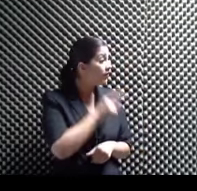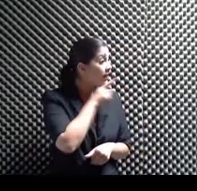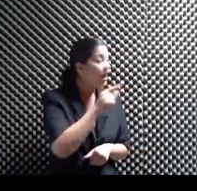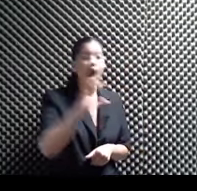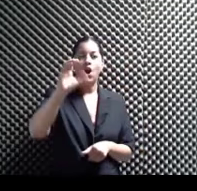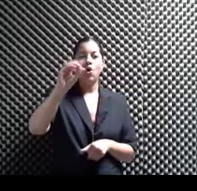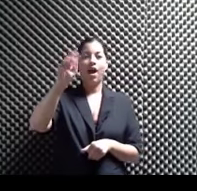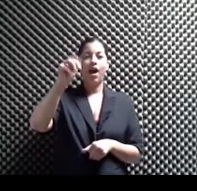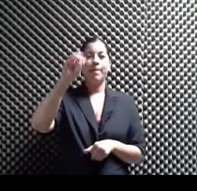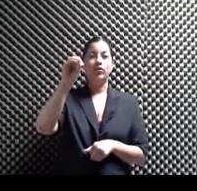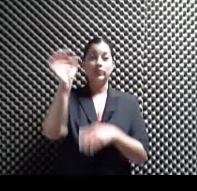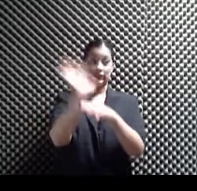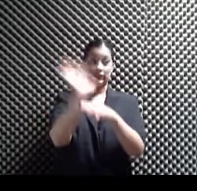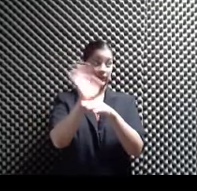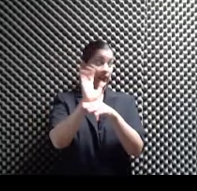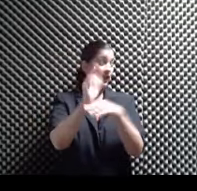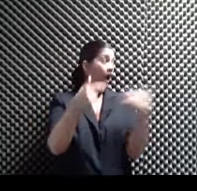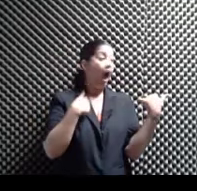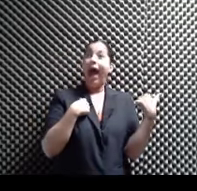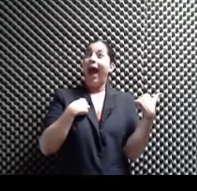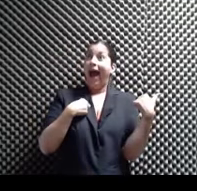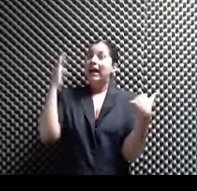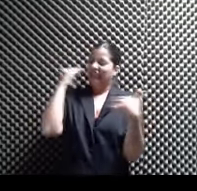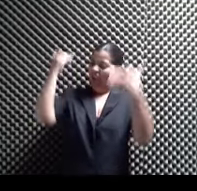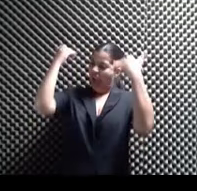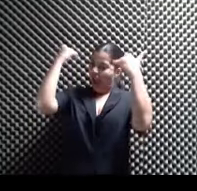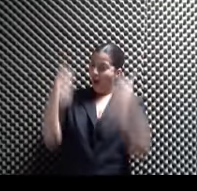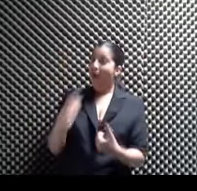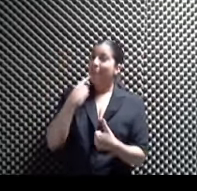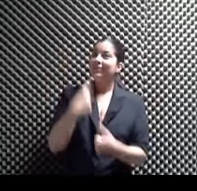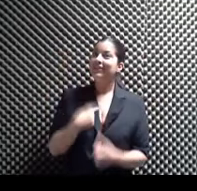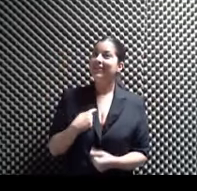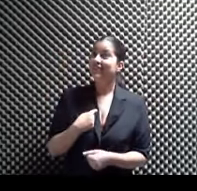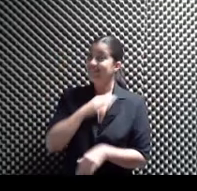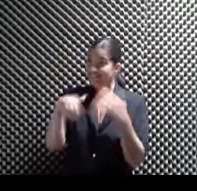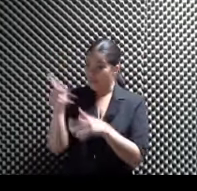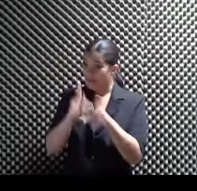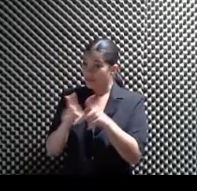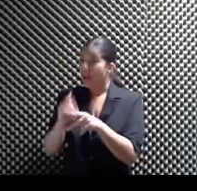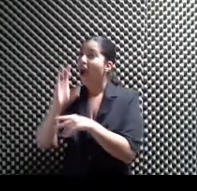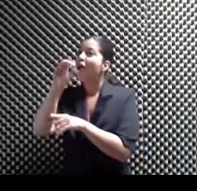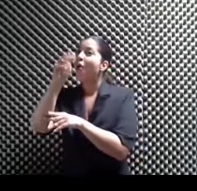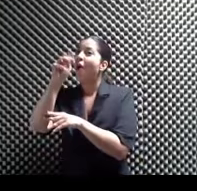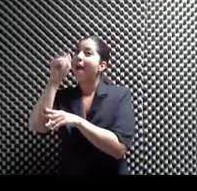Cuamo Está en el Teatro de Hollywood Acabo de esperar Que está en Cuamo Todos los amigos de Cuamo Vayan para allá Teatro de